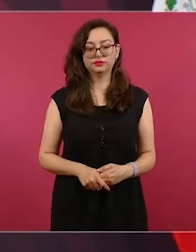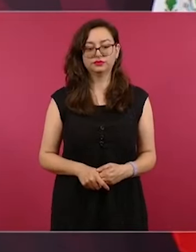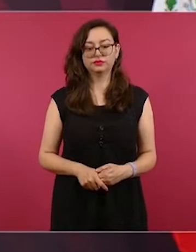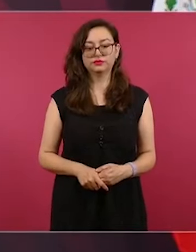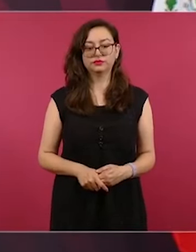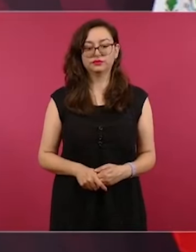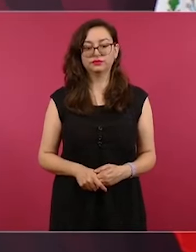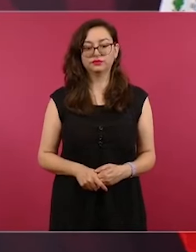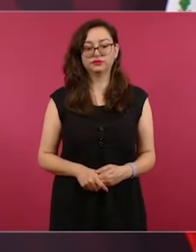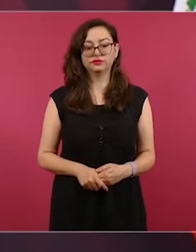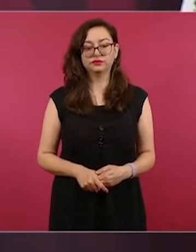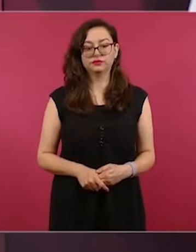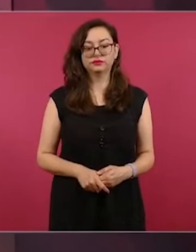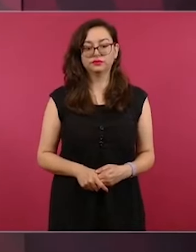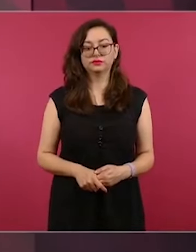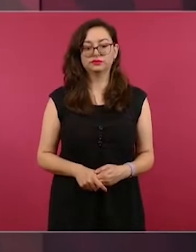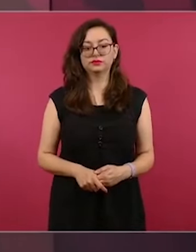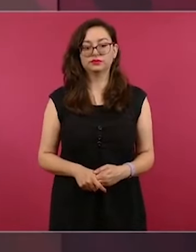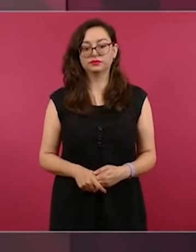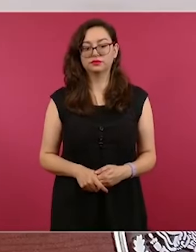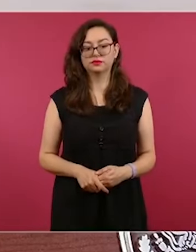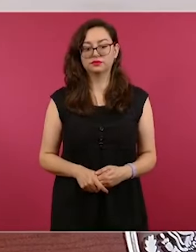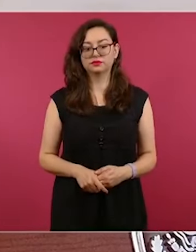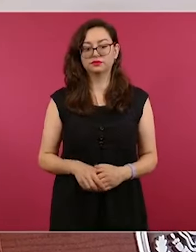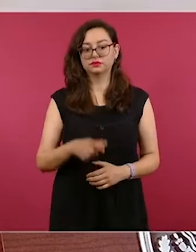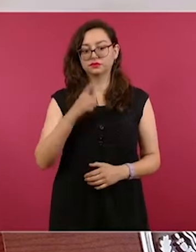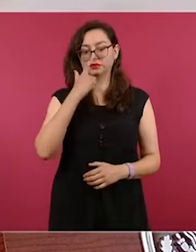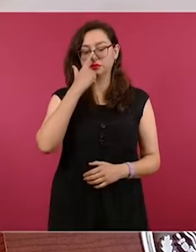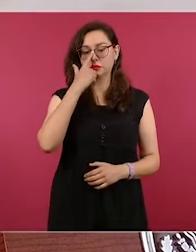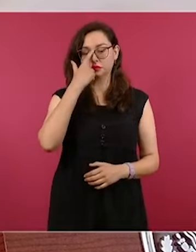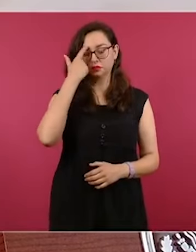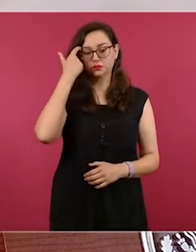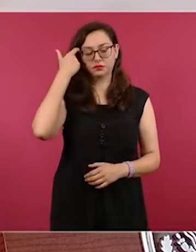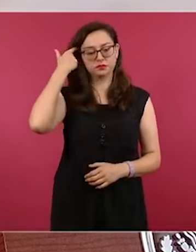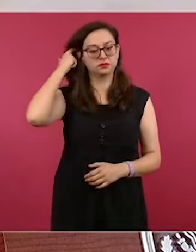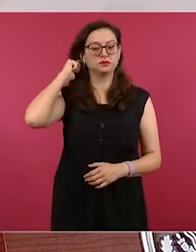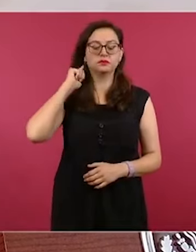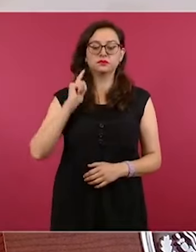No, es un tal por cual, pero es nuestro